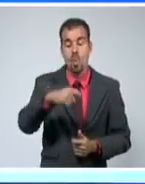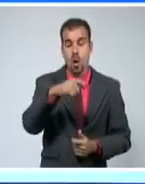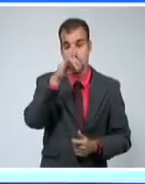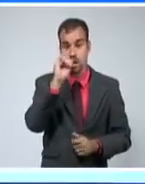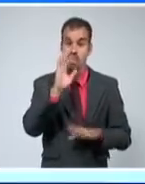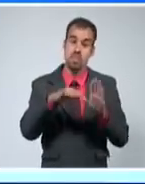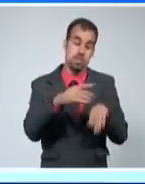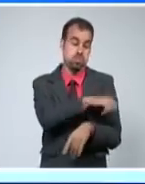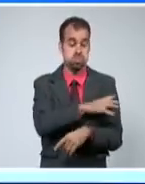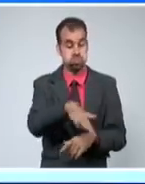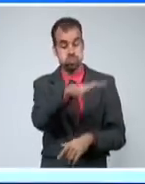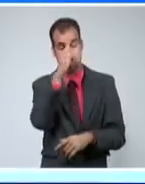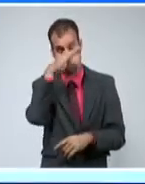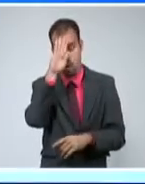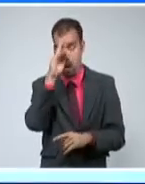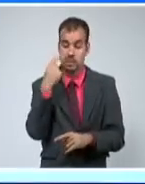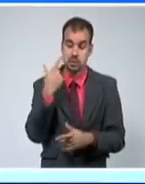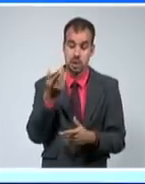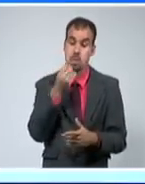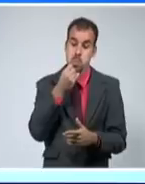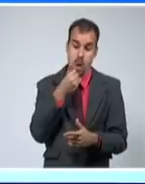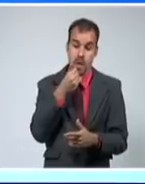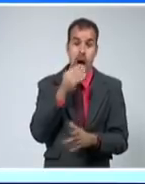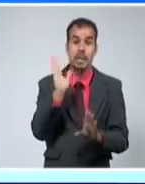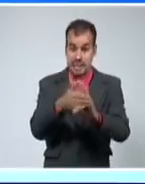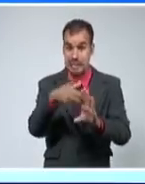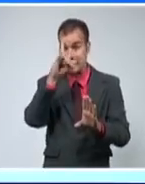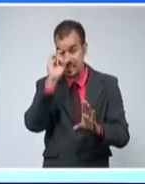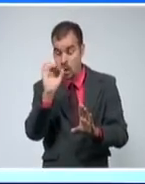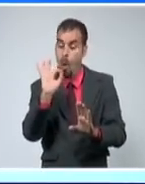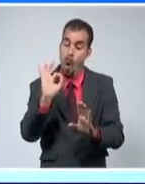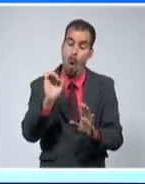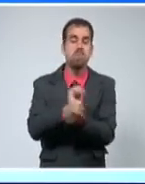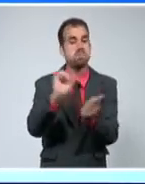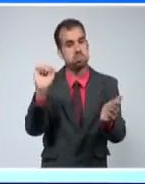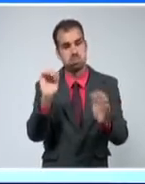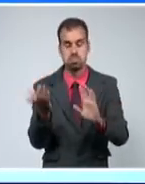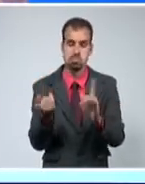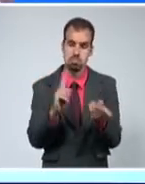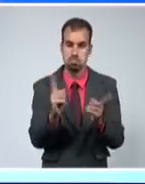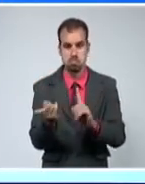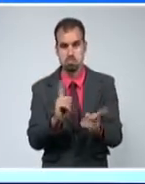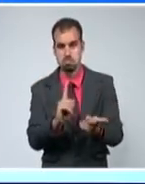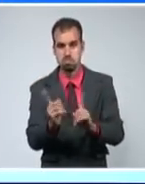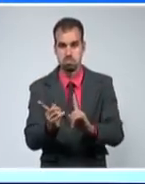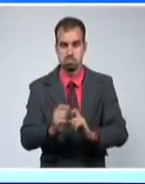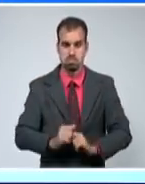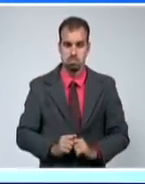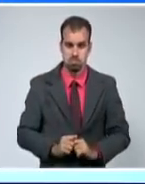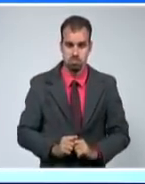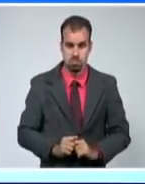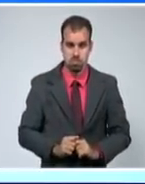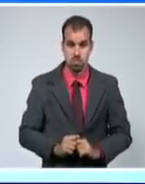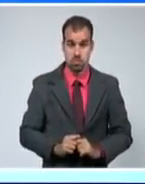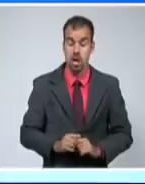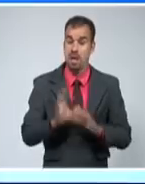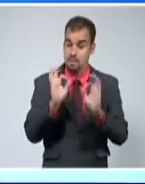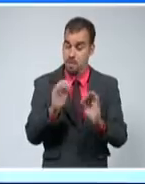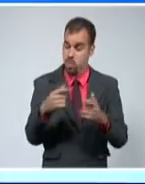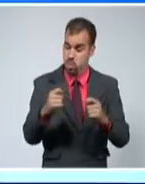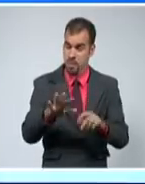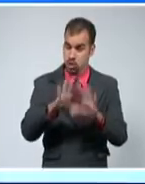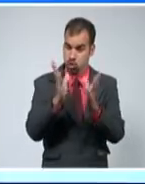cuba o pueden absolver al acusado tomando en cuenta acusar o absolver todas las garantías constitucionales y procesales